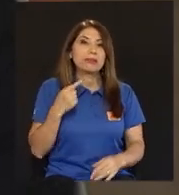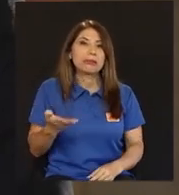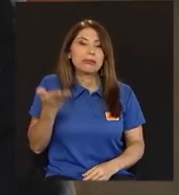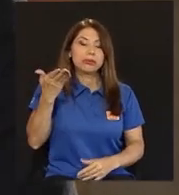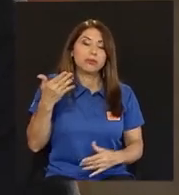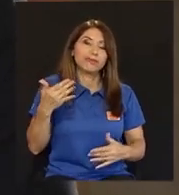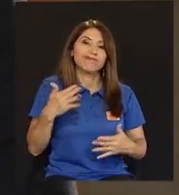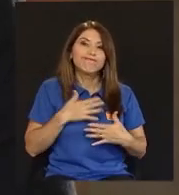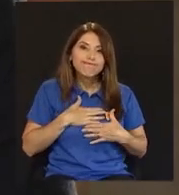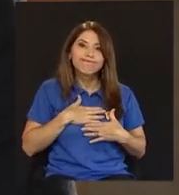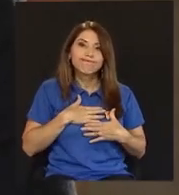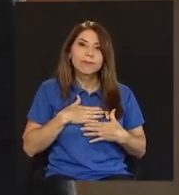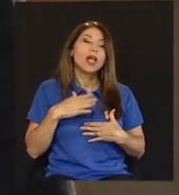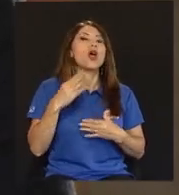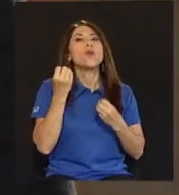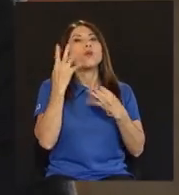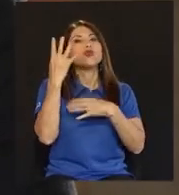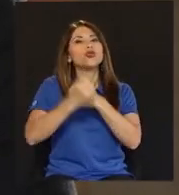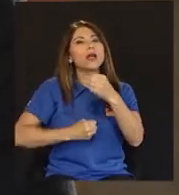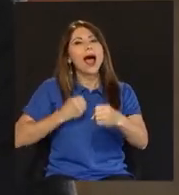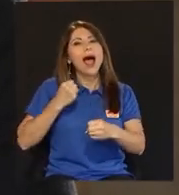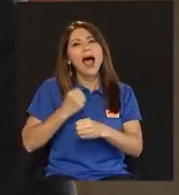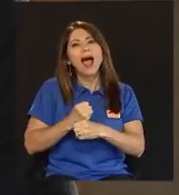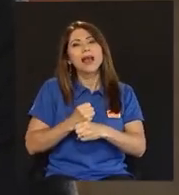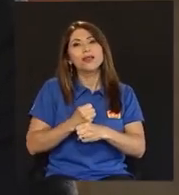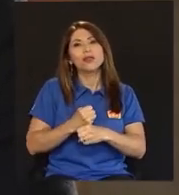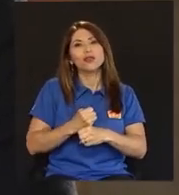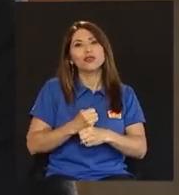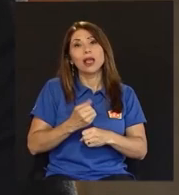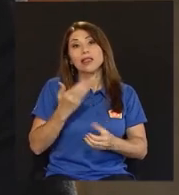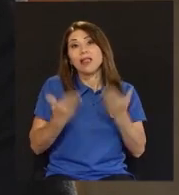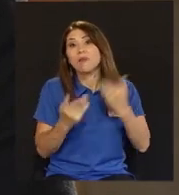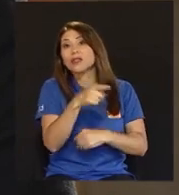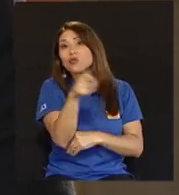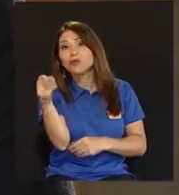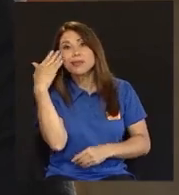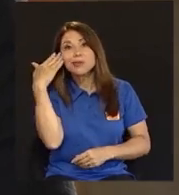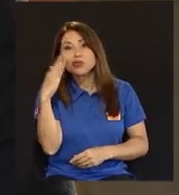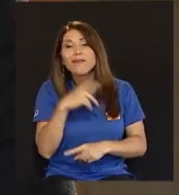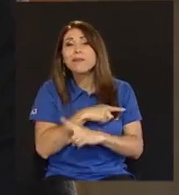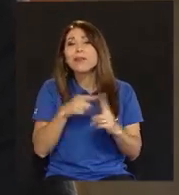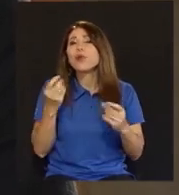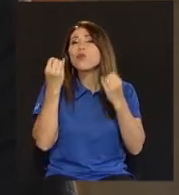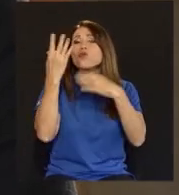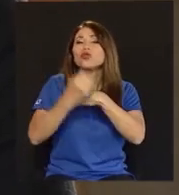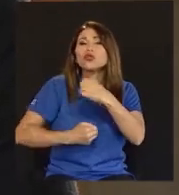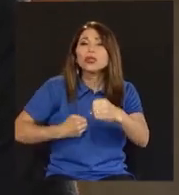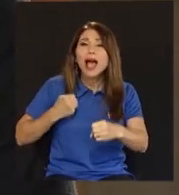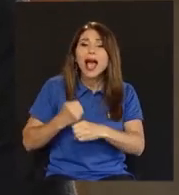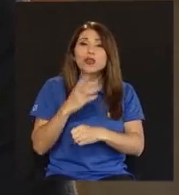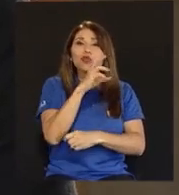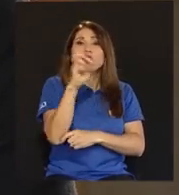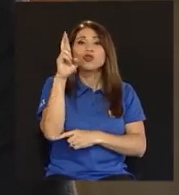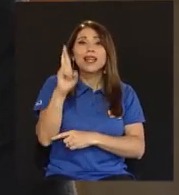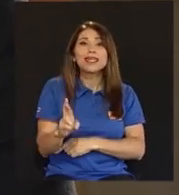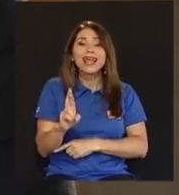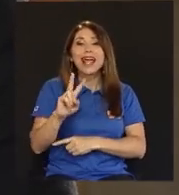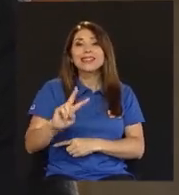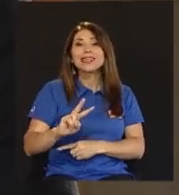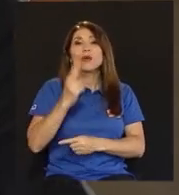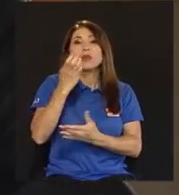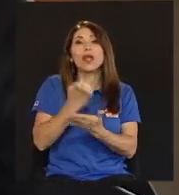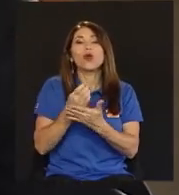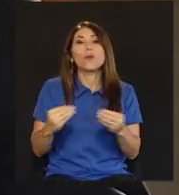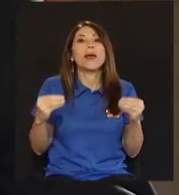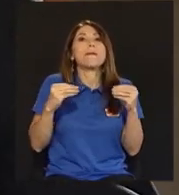muchos años, tal vez la gente no lo conoce, por muchos años Costa Rica era la segunda economía más inflacionaria de Latinoamérica.